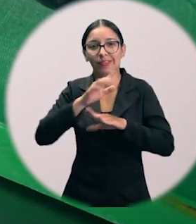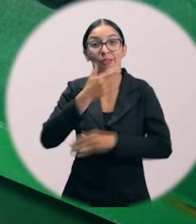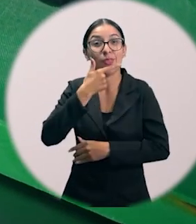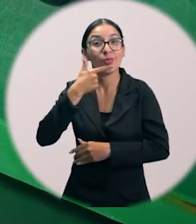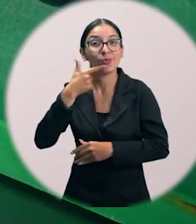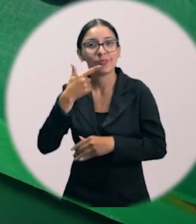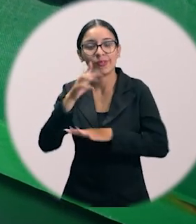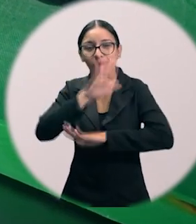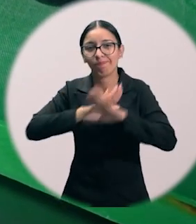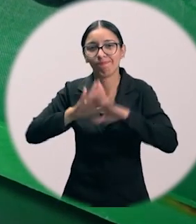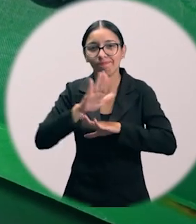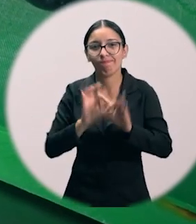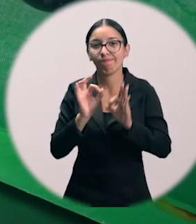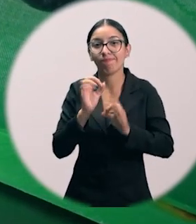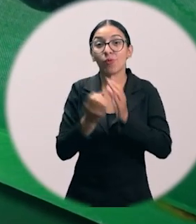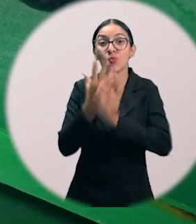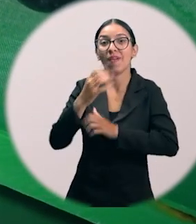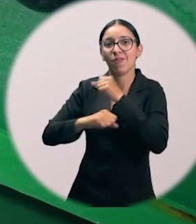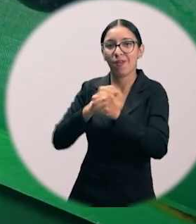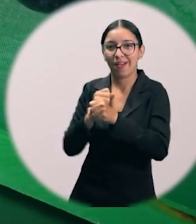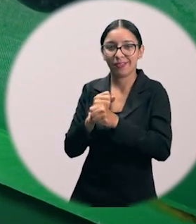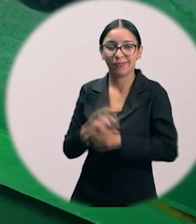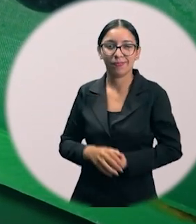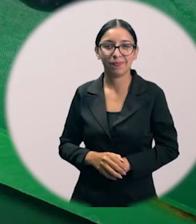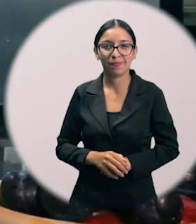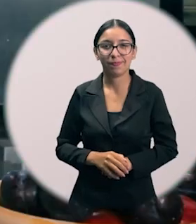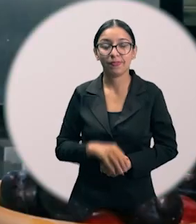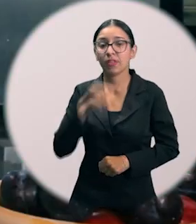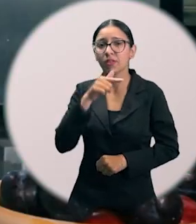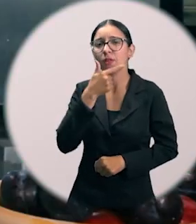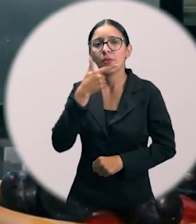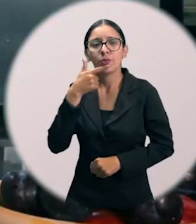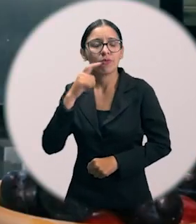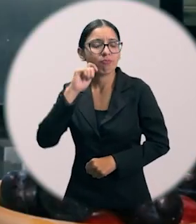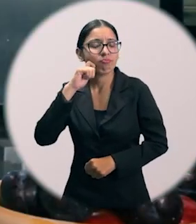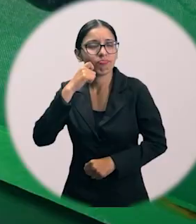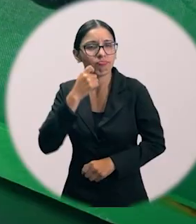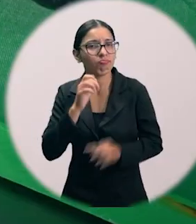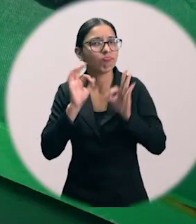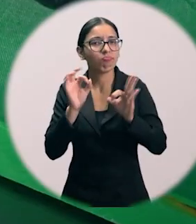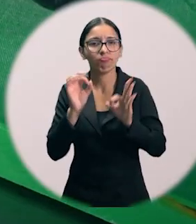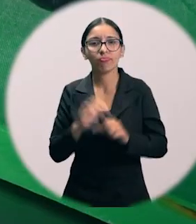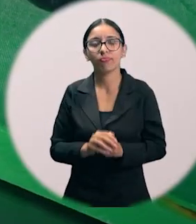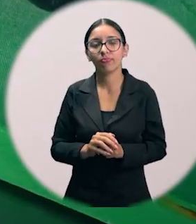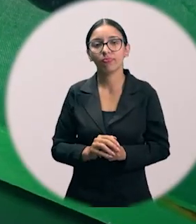postre de Año Nuevo. Es un postre súper fresco